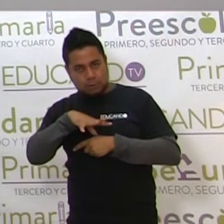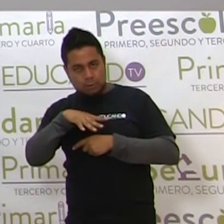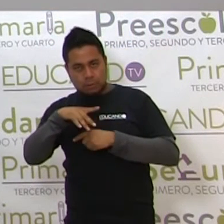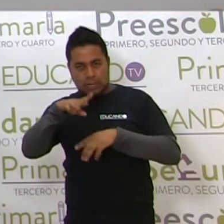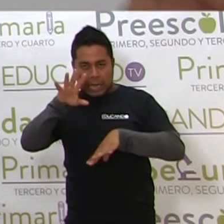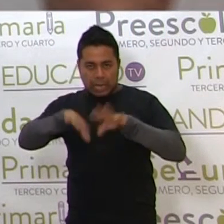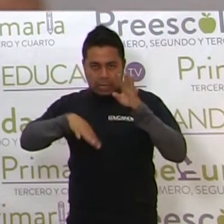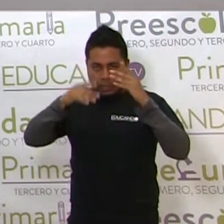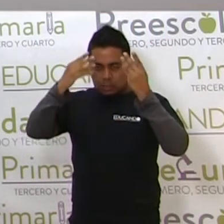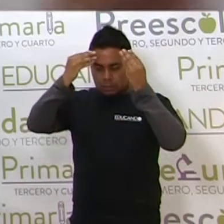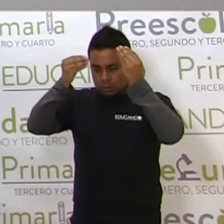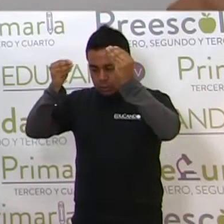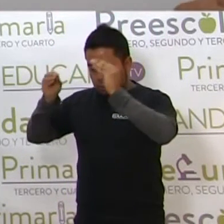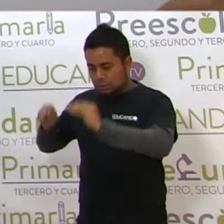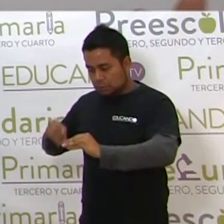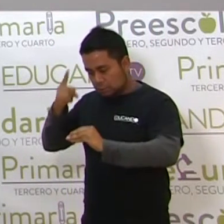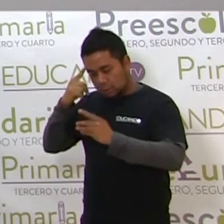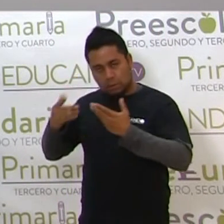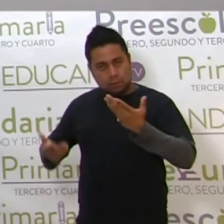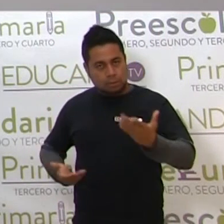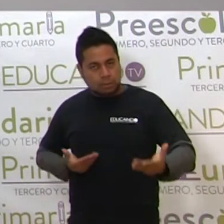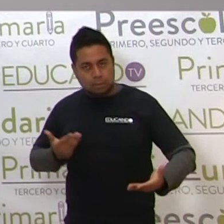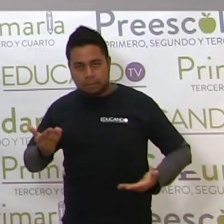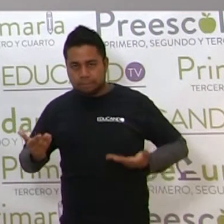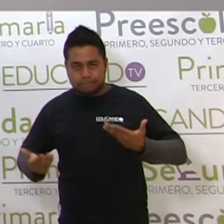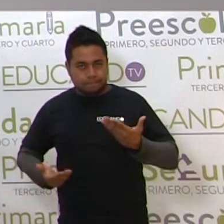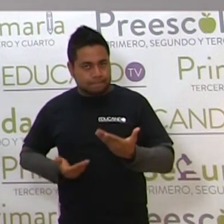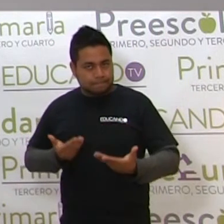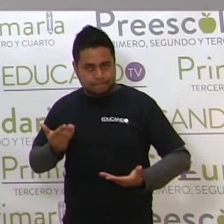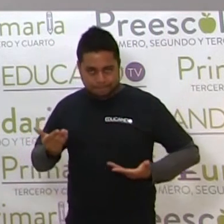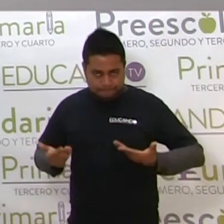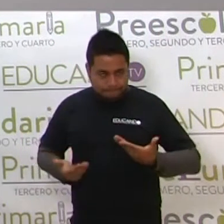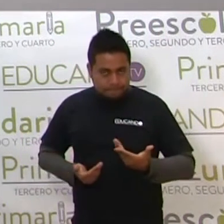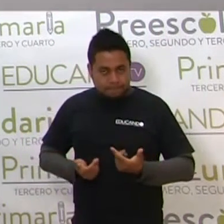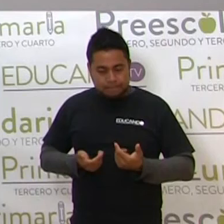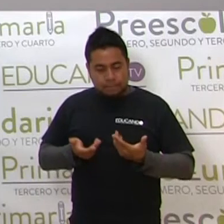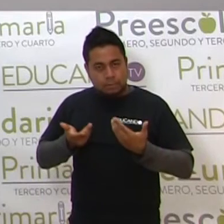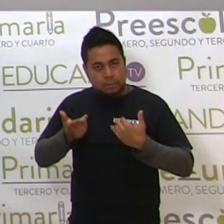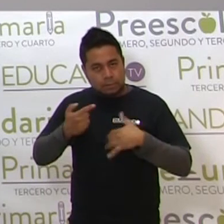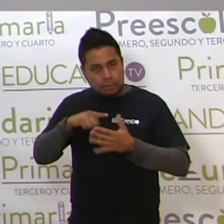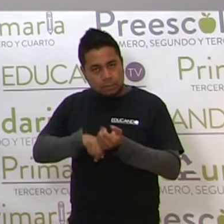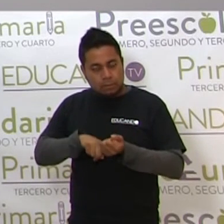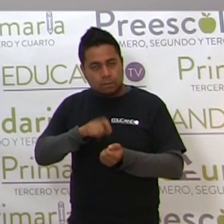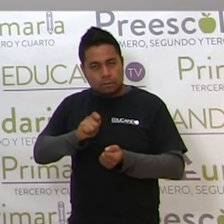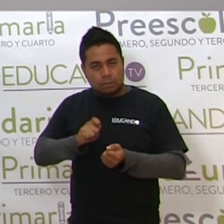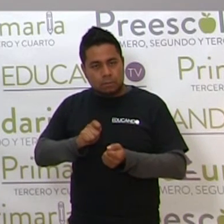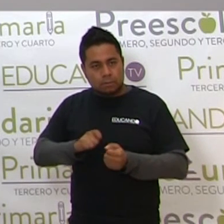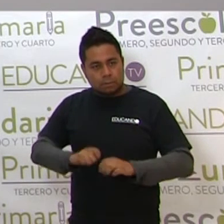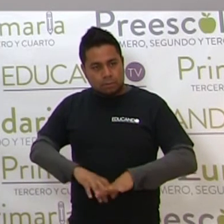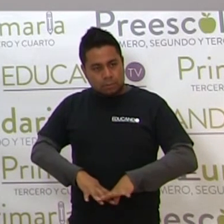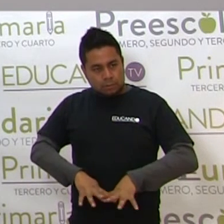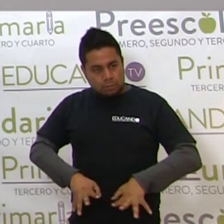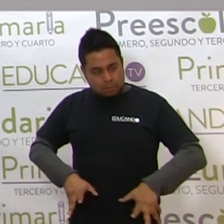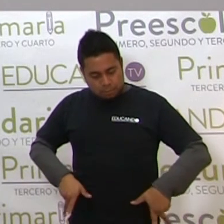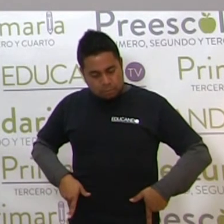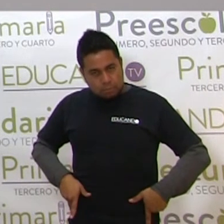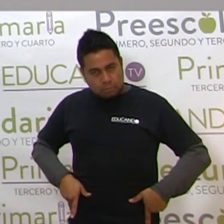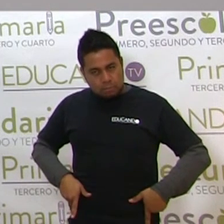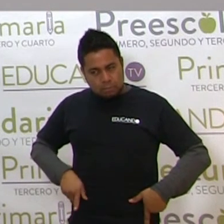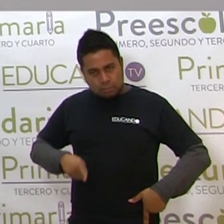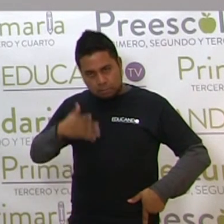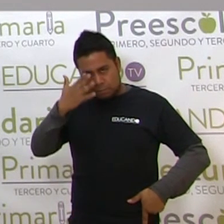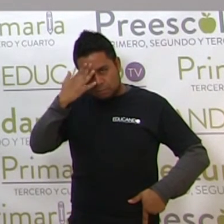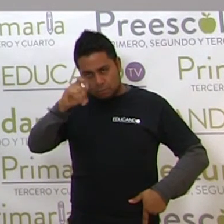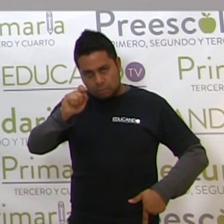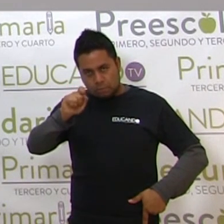bailar es complemento del vestido tiene abajo Qué es el refajo eh has oído hablar la